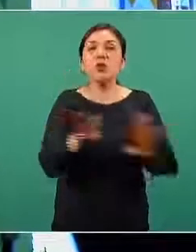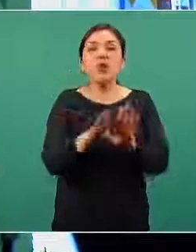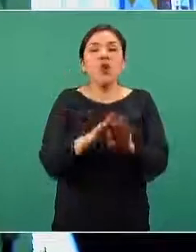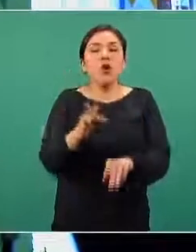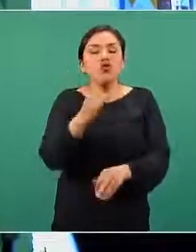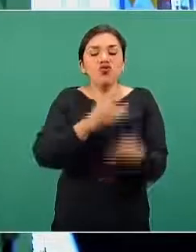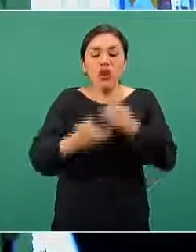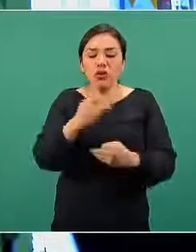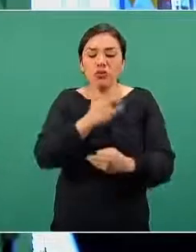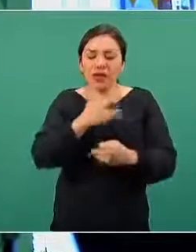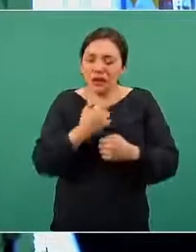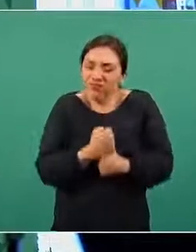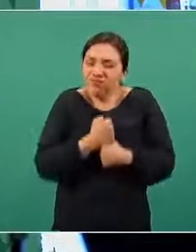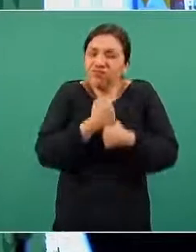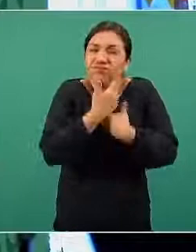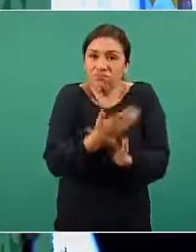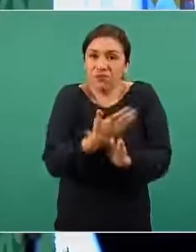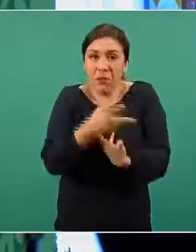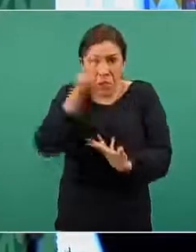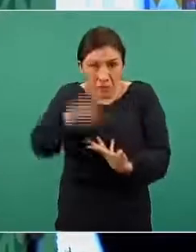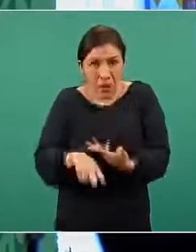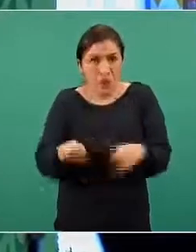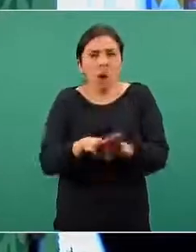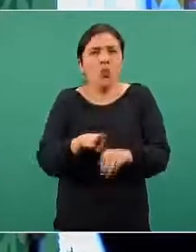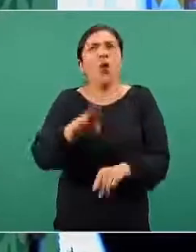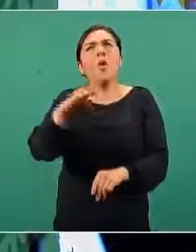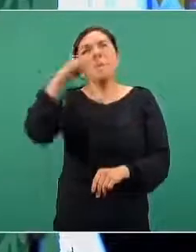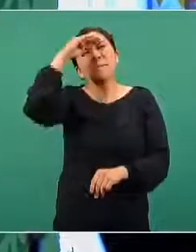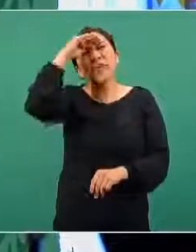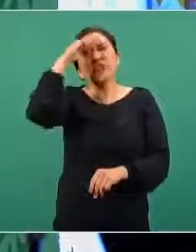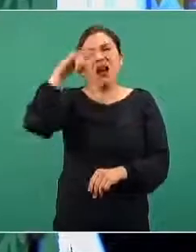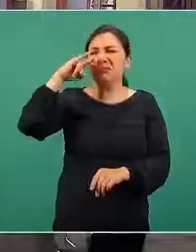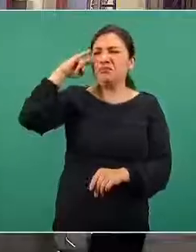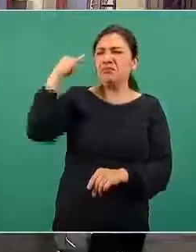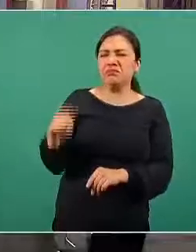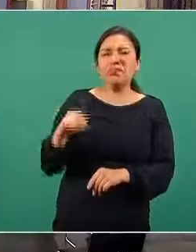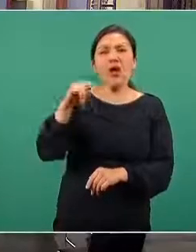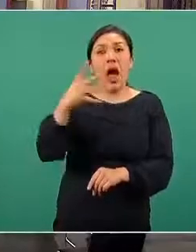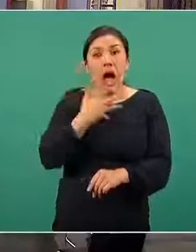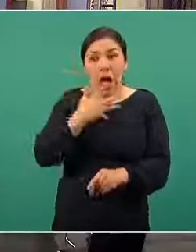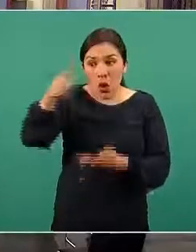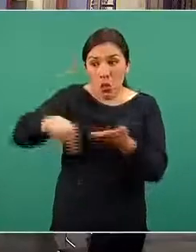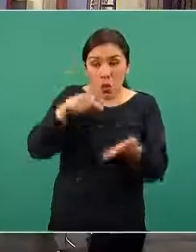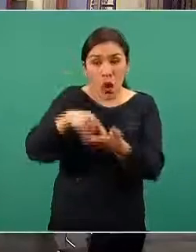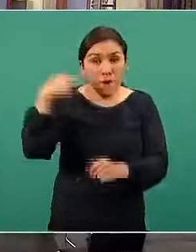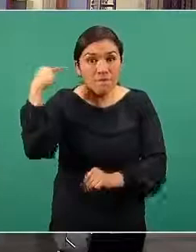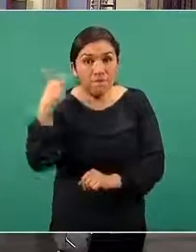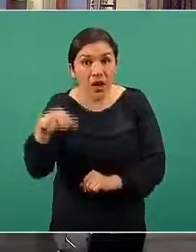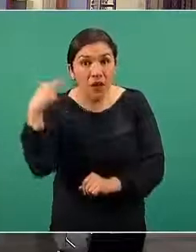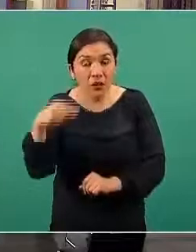movió a todos, porque sería ingrato no reconocer aquí que en Veracruz